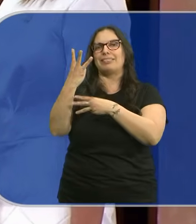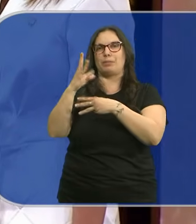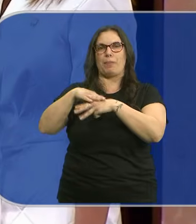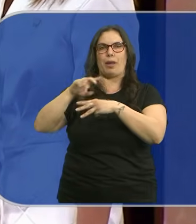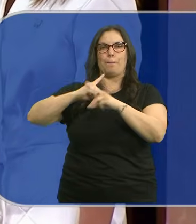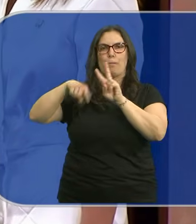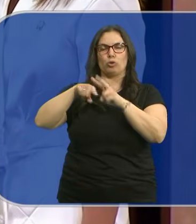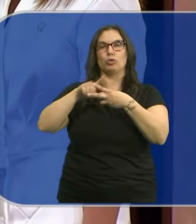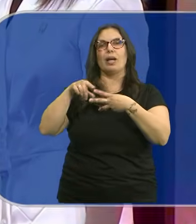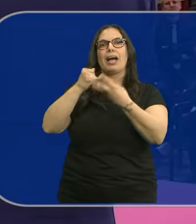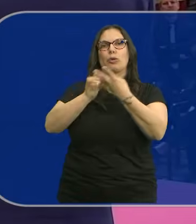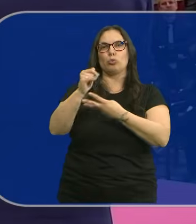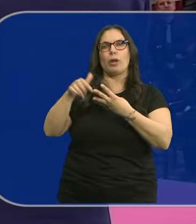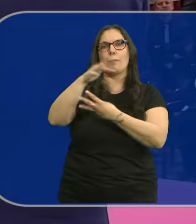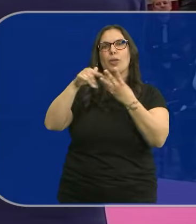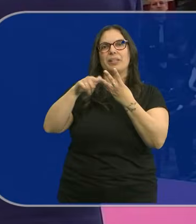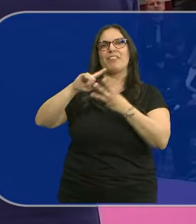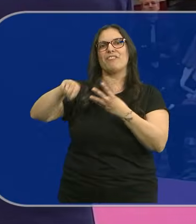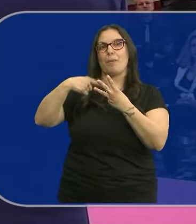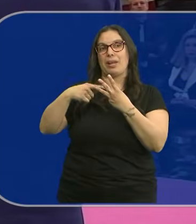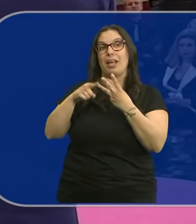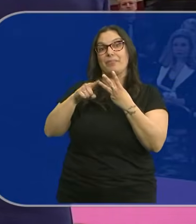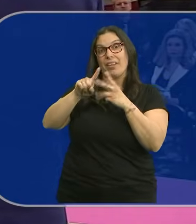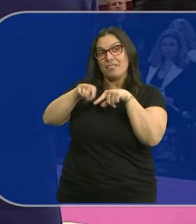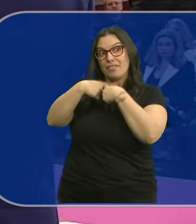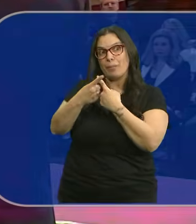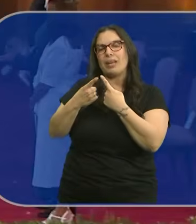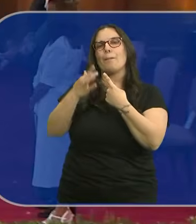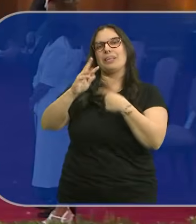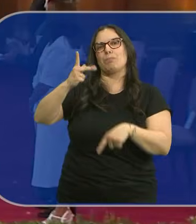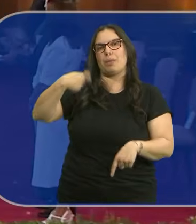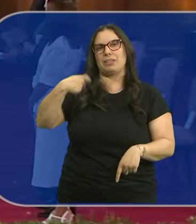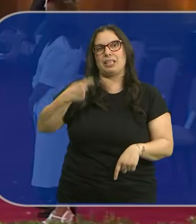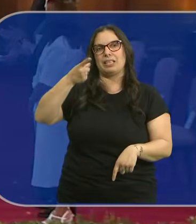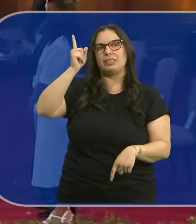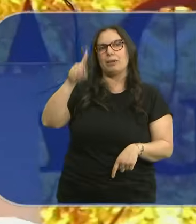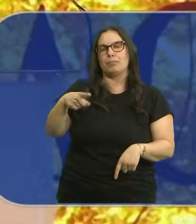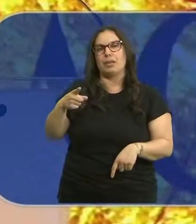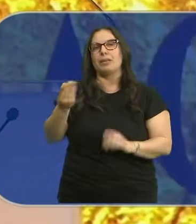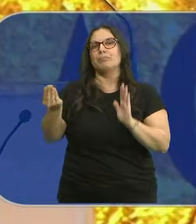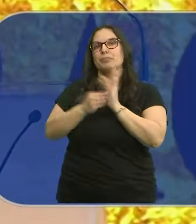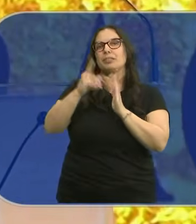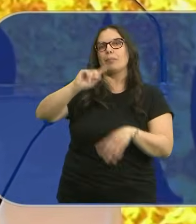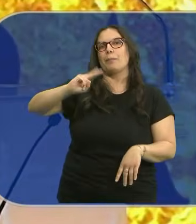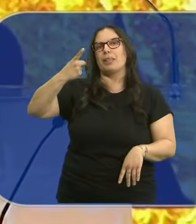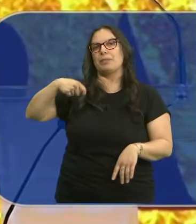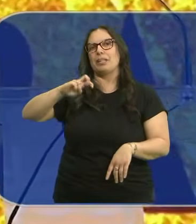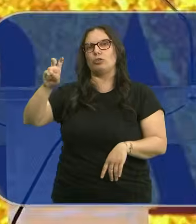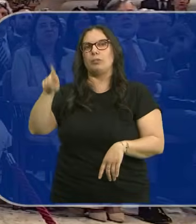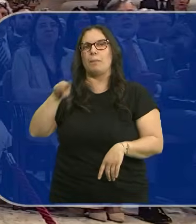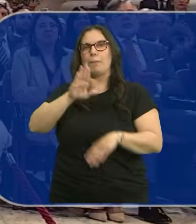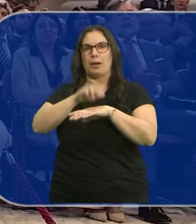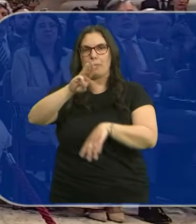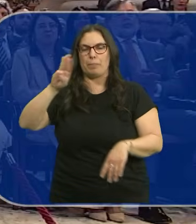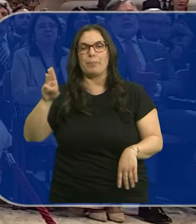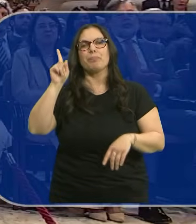Vox: Agricultura, Medio Ambiente y Familia, esta última con rango de vicepresidencia, a la que se añade otra vicepresidencia para el PP.